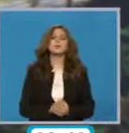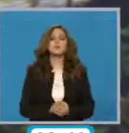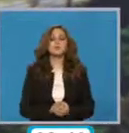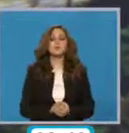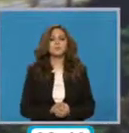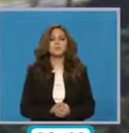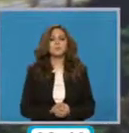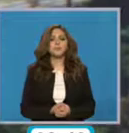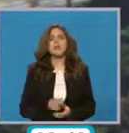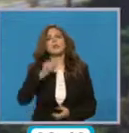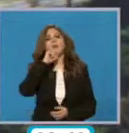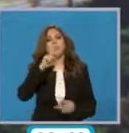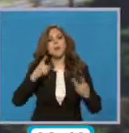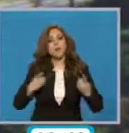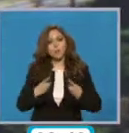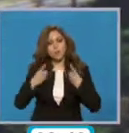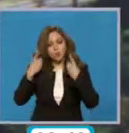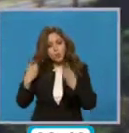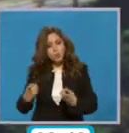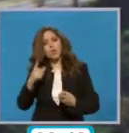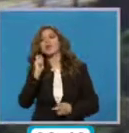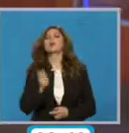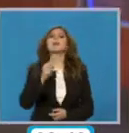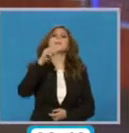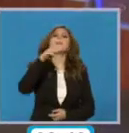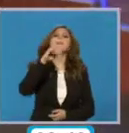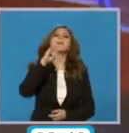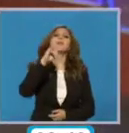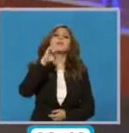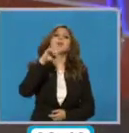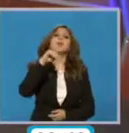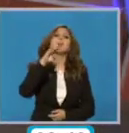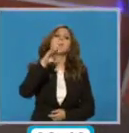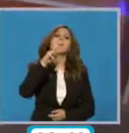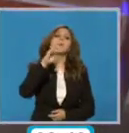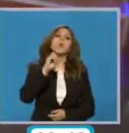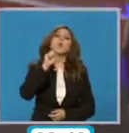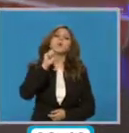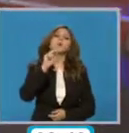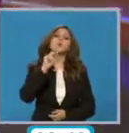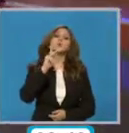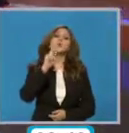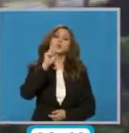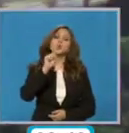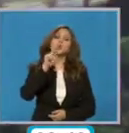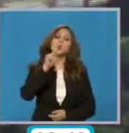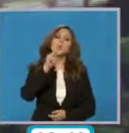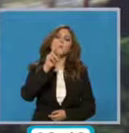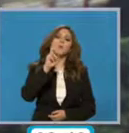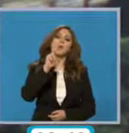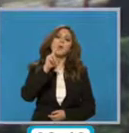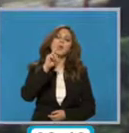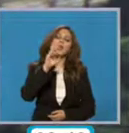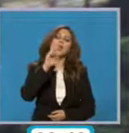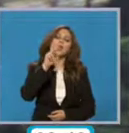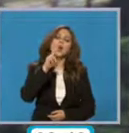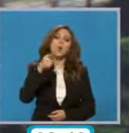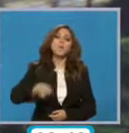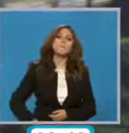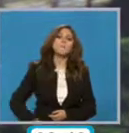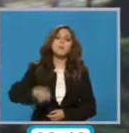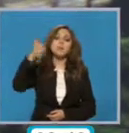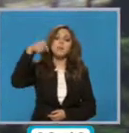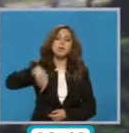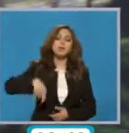Inclusive se dona miembro superior. Cruz Roja tuvo la primicia de obtener los primeros miembros superiores a nivel Latinoamérica